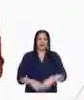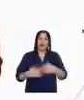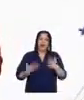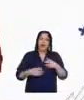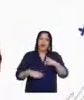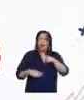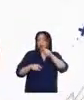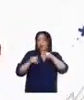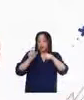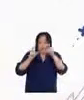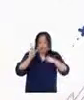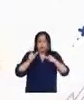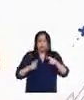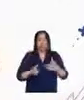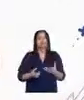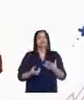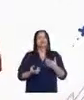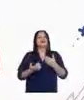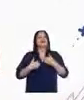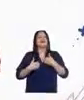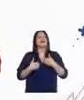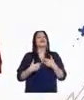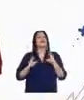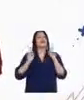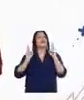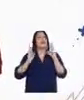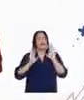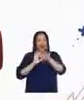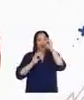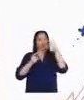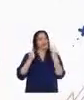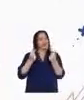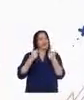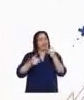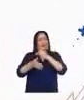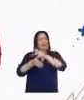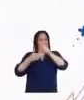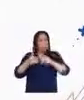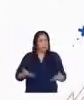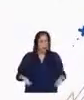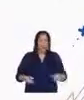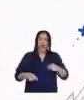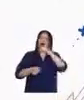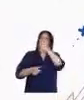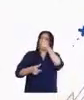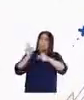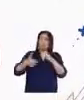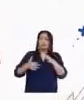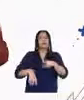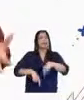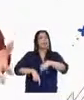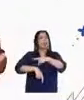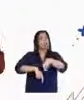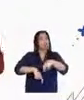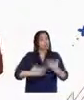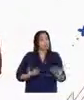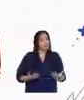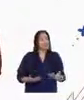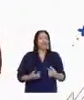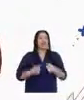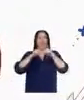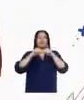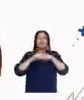Aunque algunos de nosotros tengamos la suerte de encontrar pronto nuestra vocación, a otros les puede costar un poco más. Las